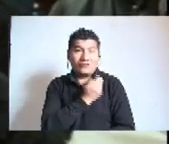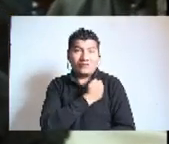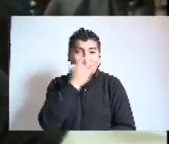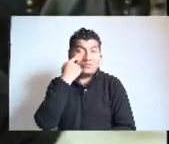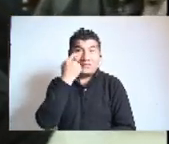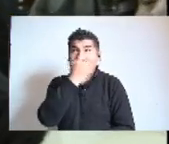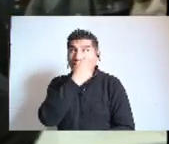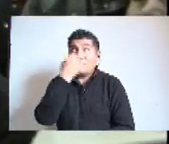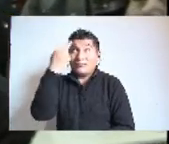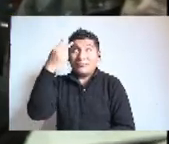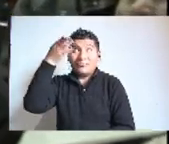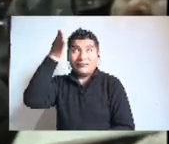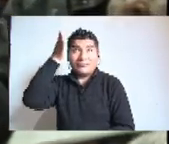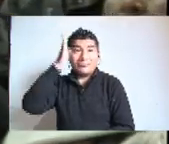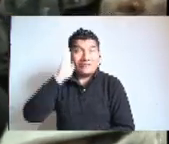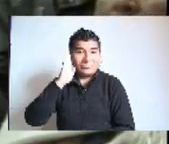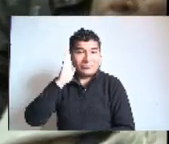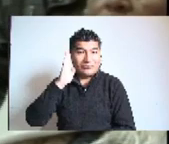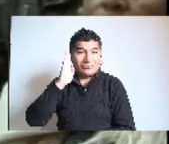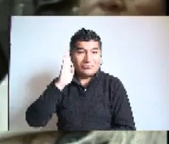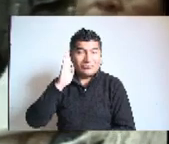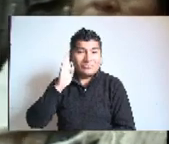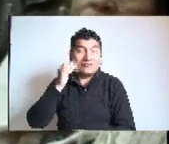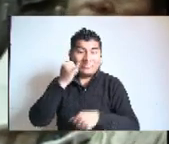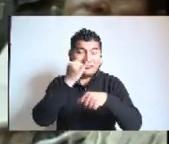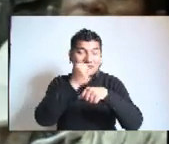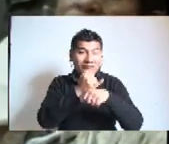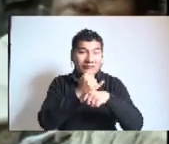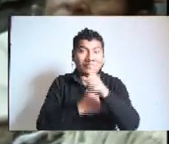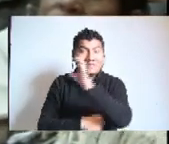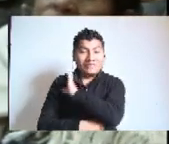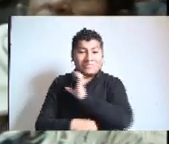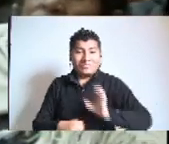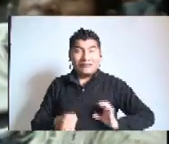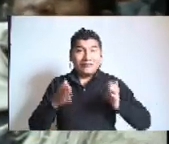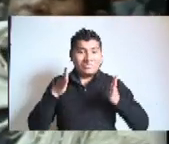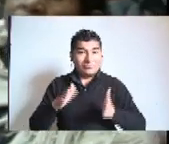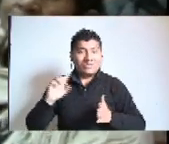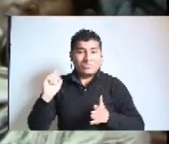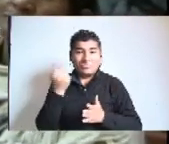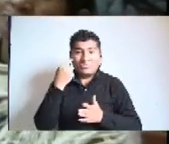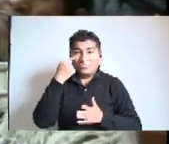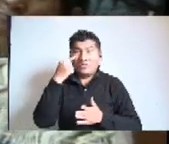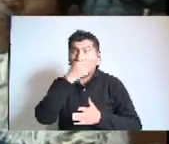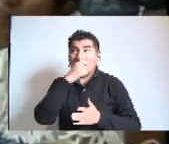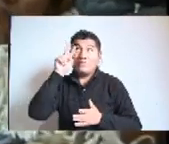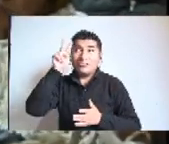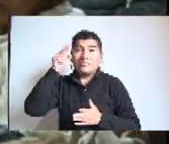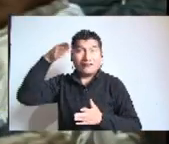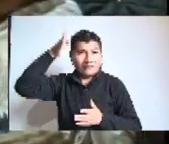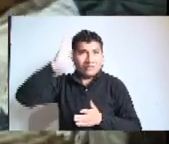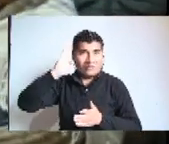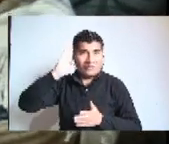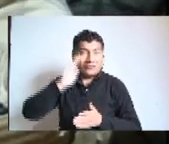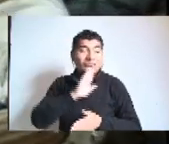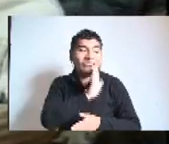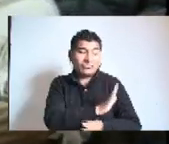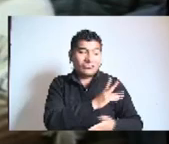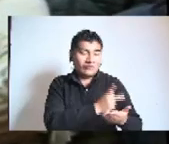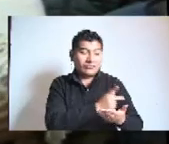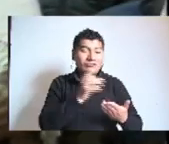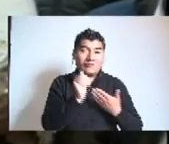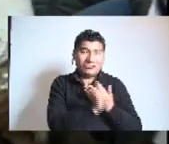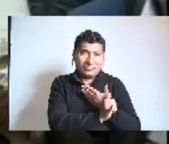Dios. Y la iglesia y el cristiano solo mira a Dios para que sus